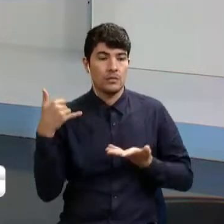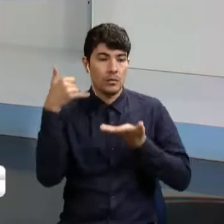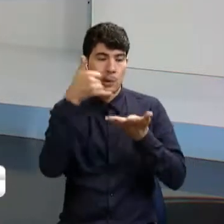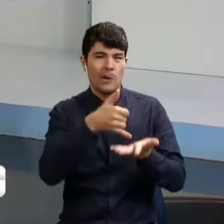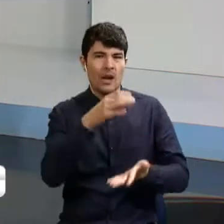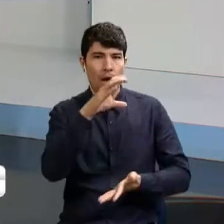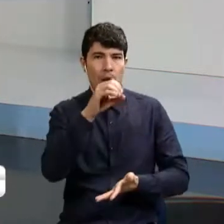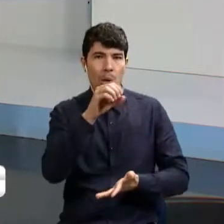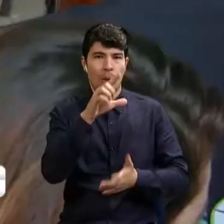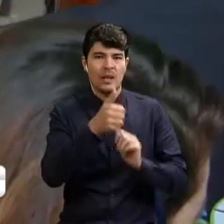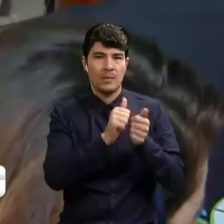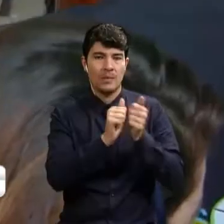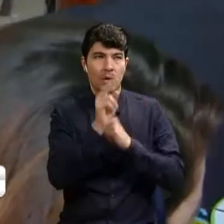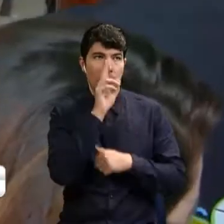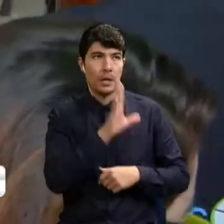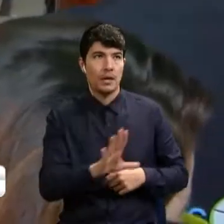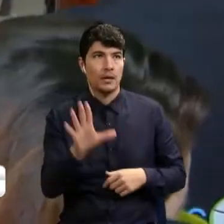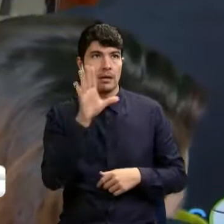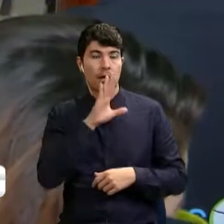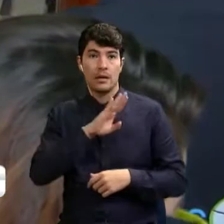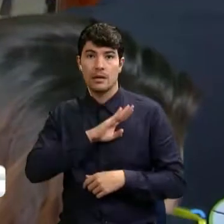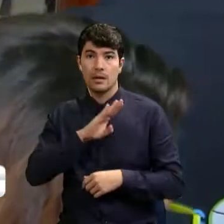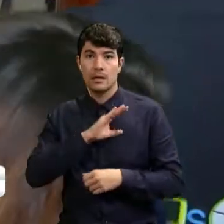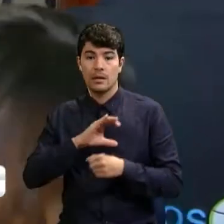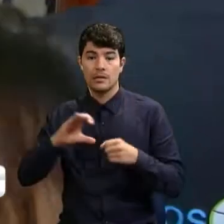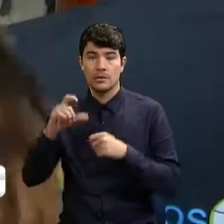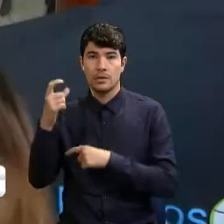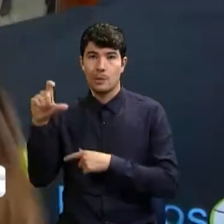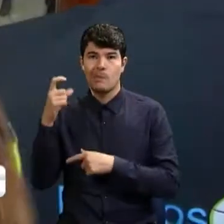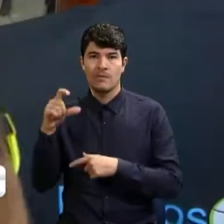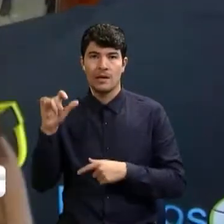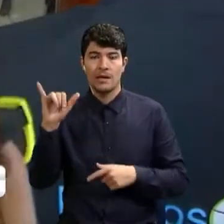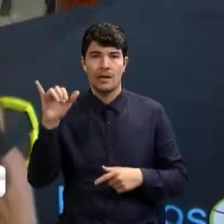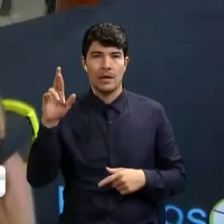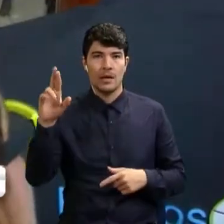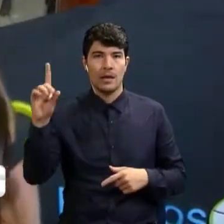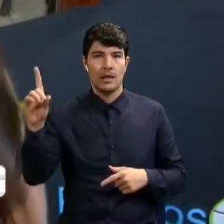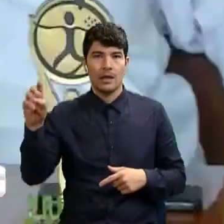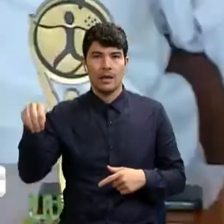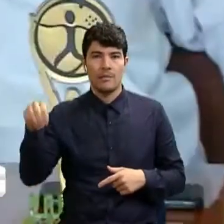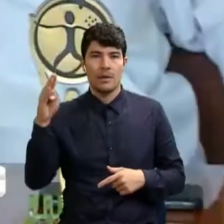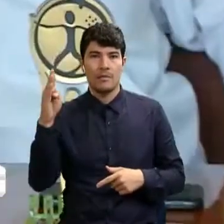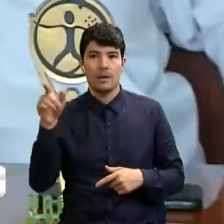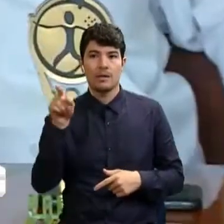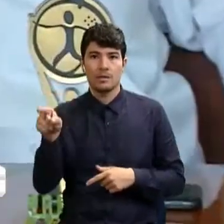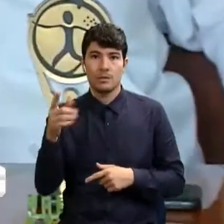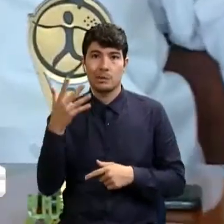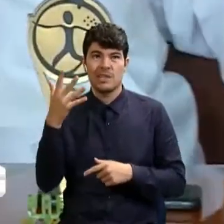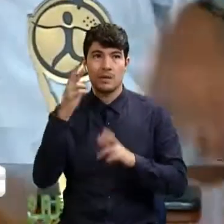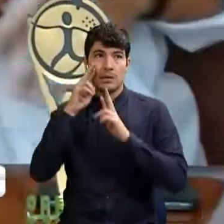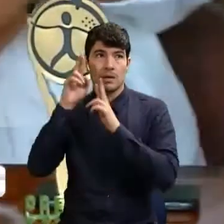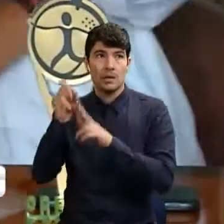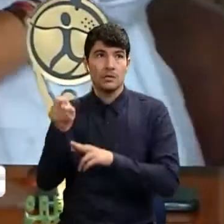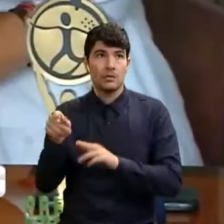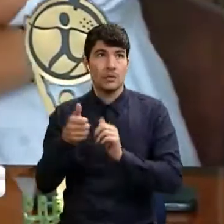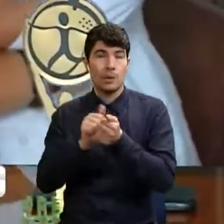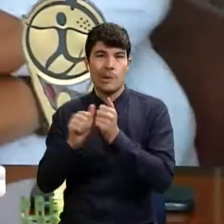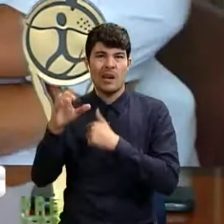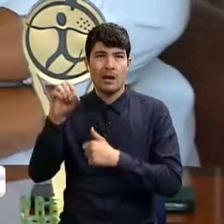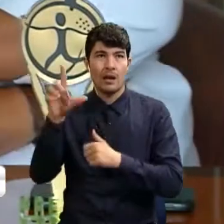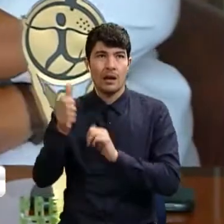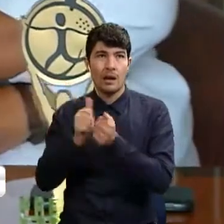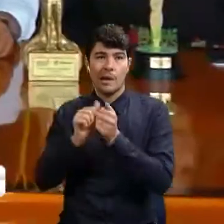Coldeporte Nacional. La Alcaldía de Cúcuta y el IMRD recibieron 5 distinciones por Coldeportes debido